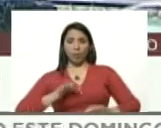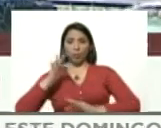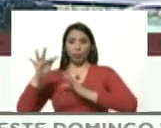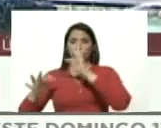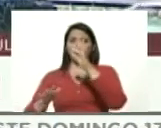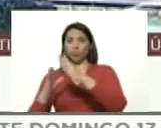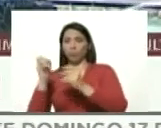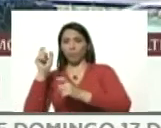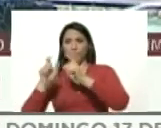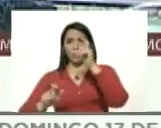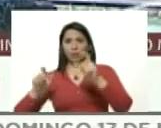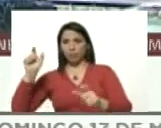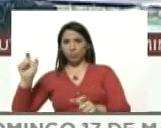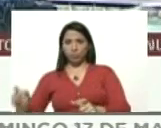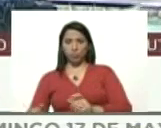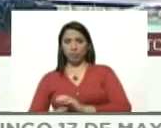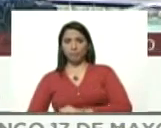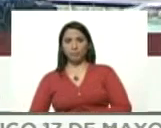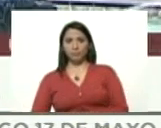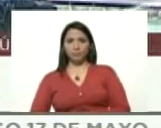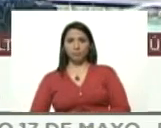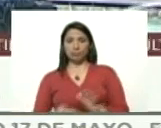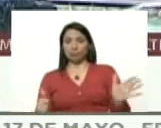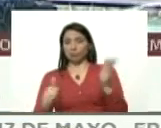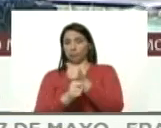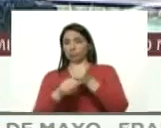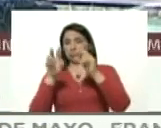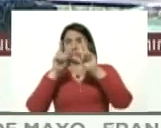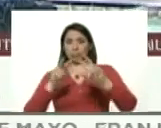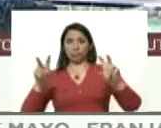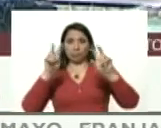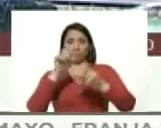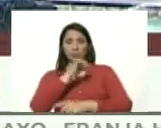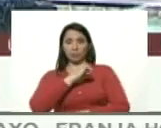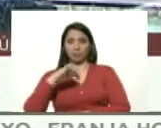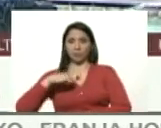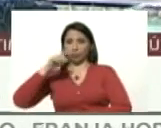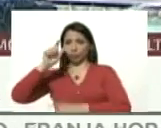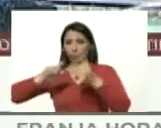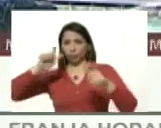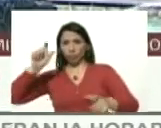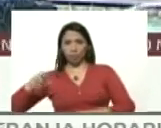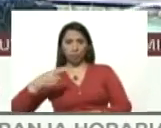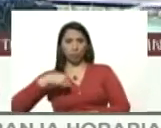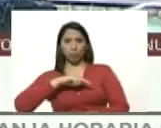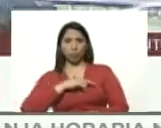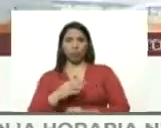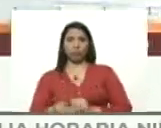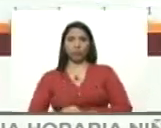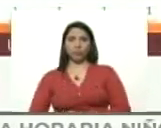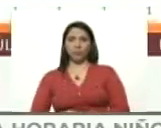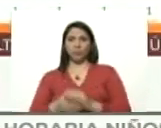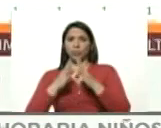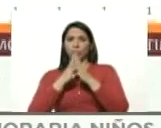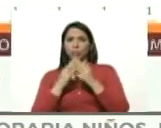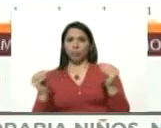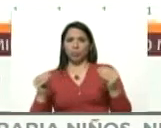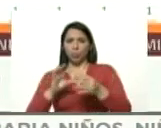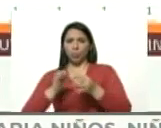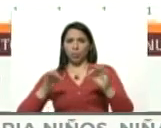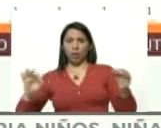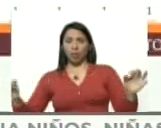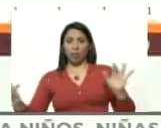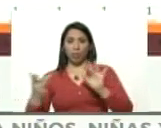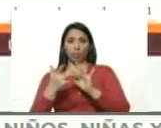estas personas a través del despistaje masivo y personalizado. Hemos llegado a todas sus cadenas de